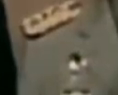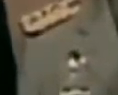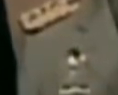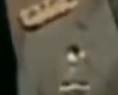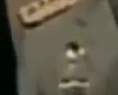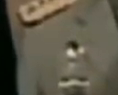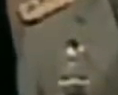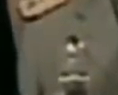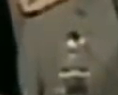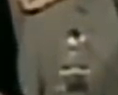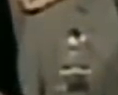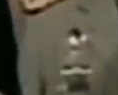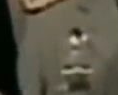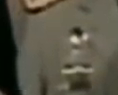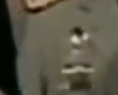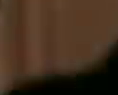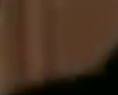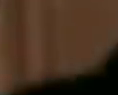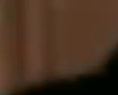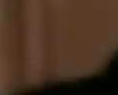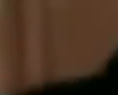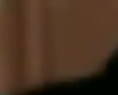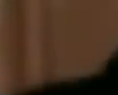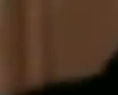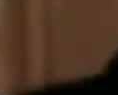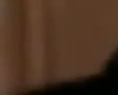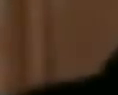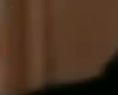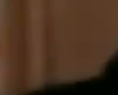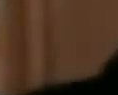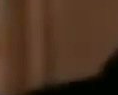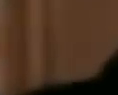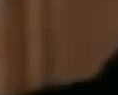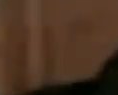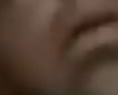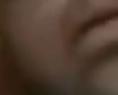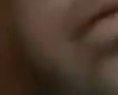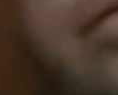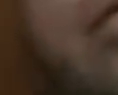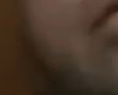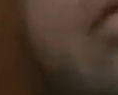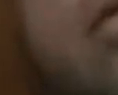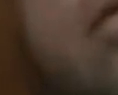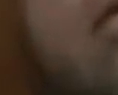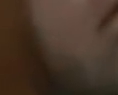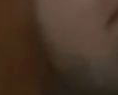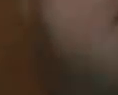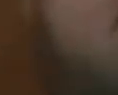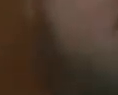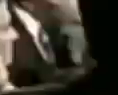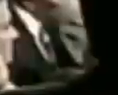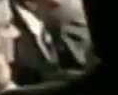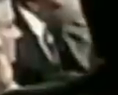juro ante Dios Todopoderoso, ante la patria y ante todos los venezolanos,